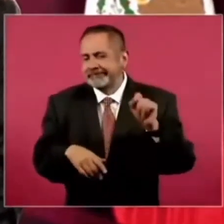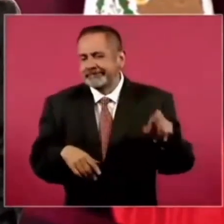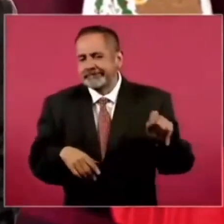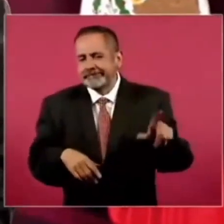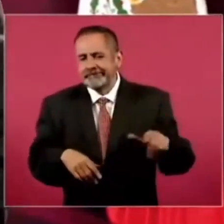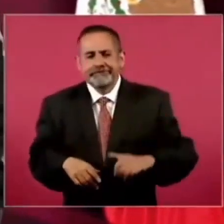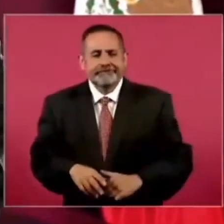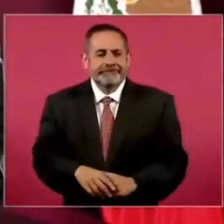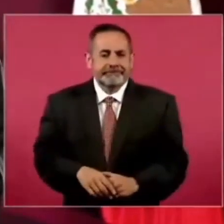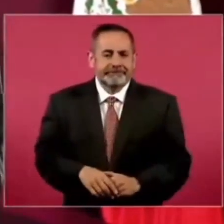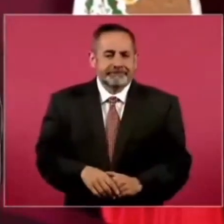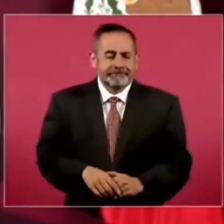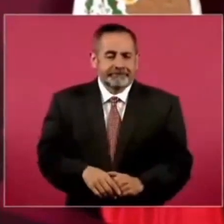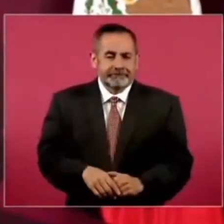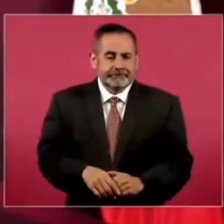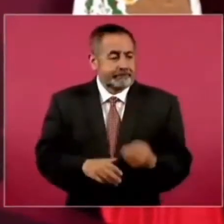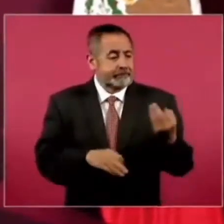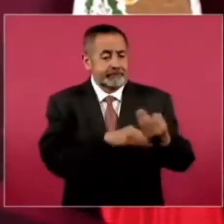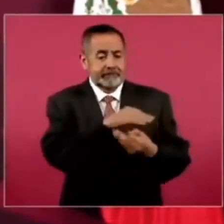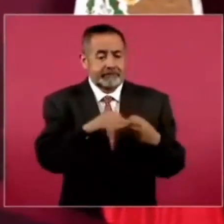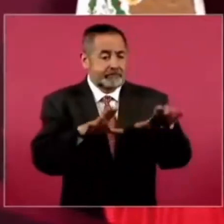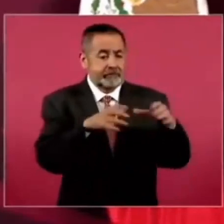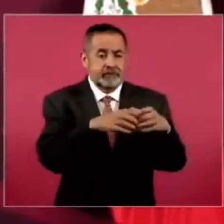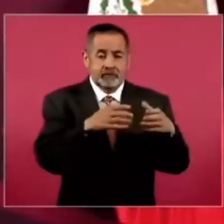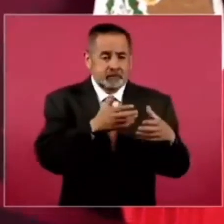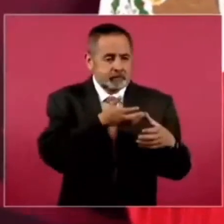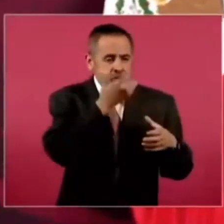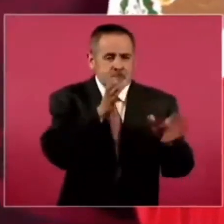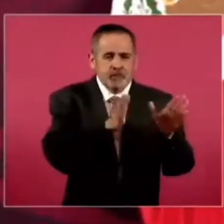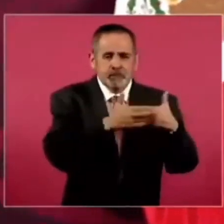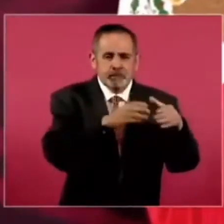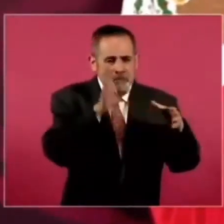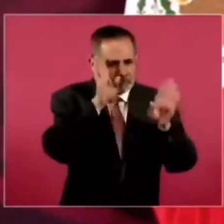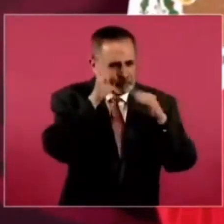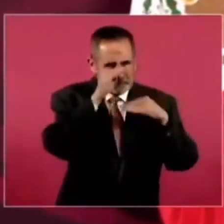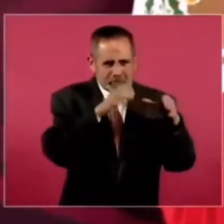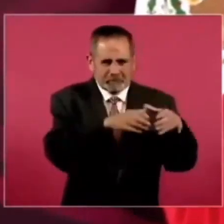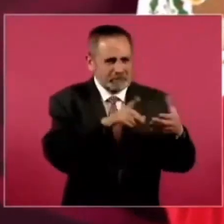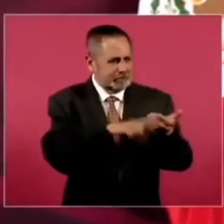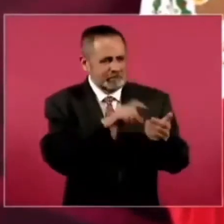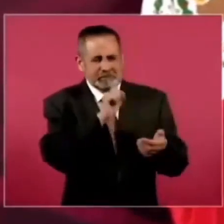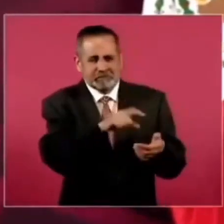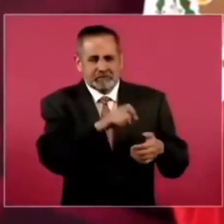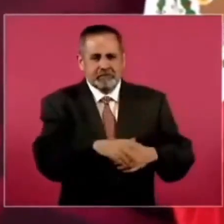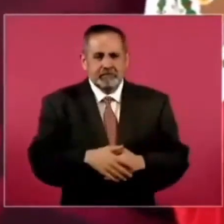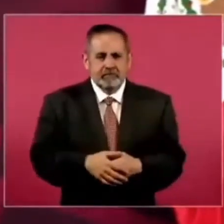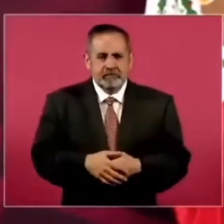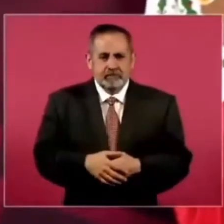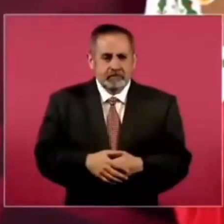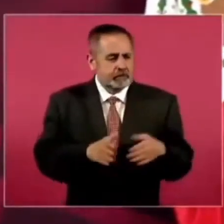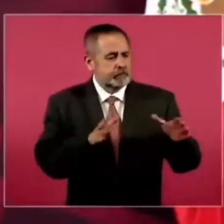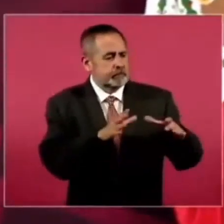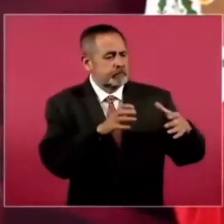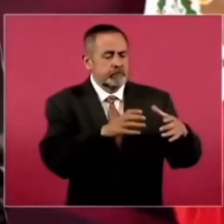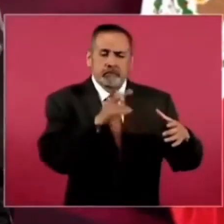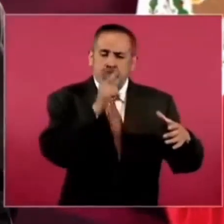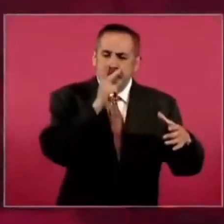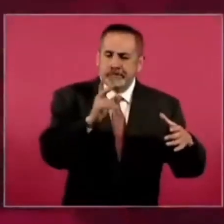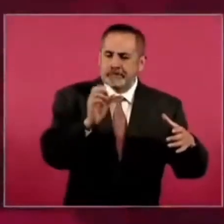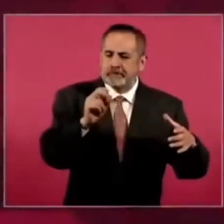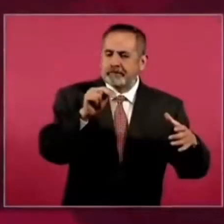porque todos estos conservadores, no crean que cuando hablo de conservadores